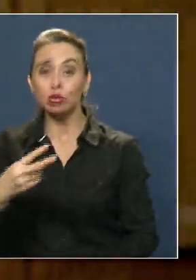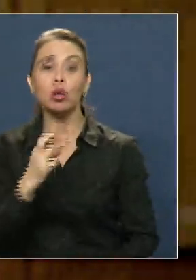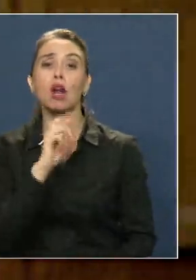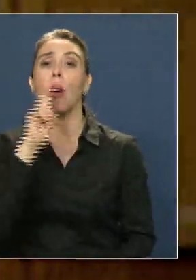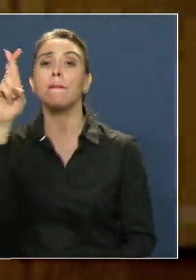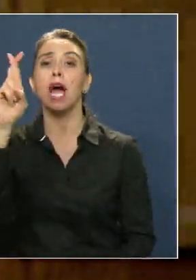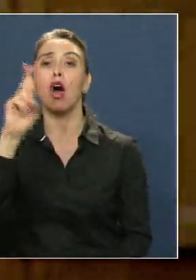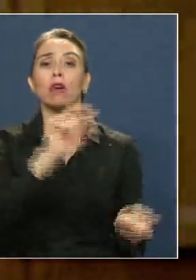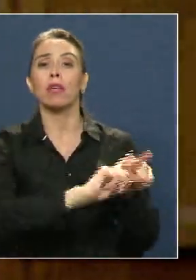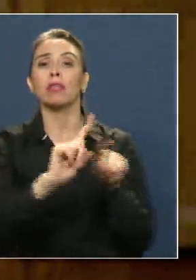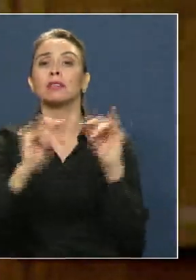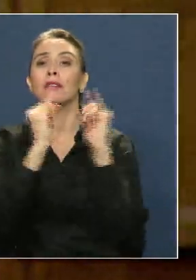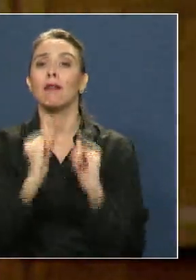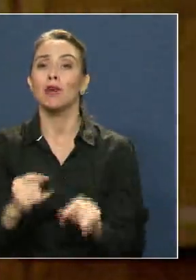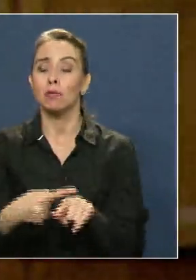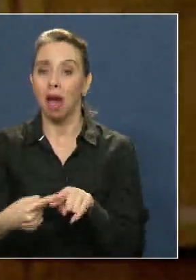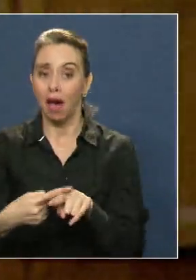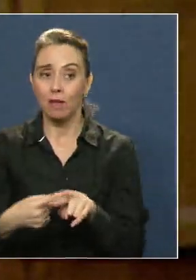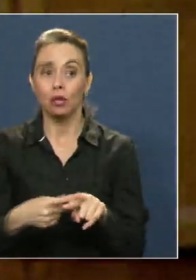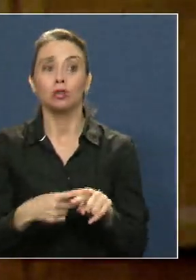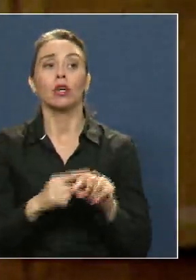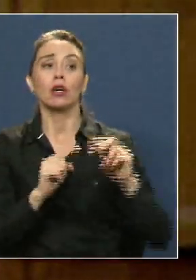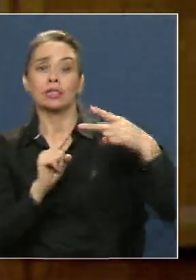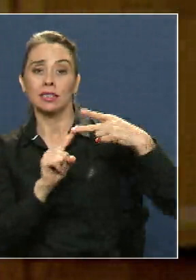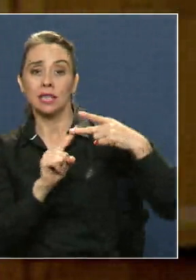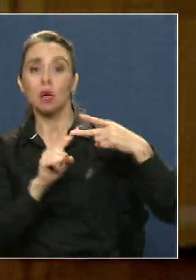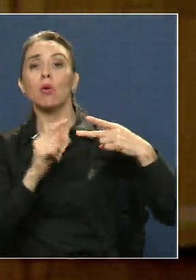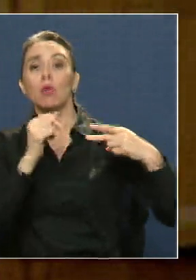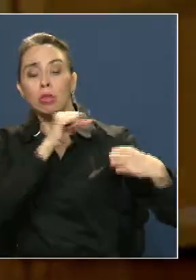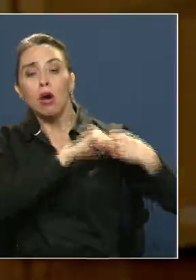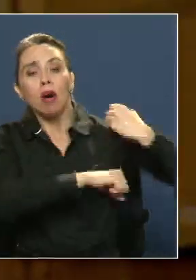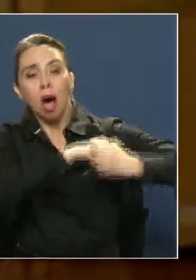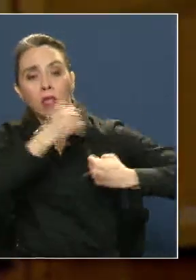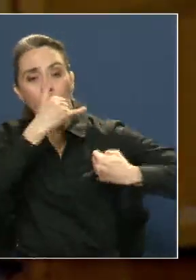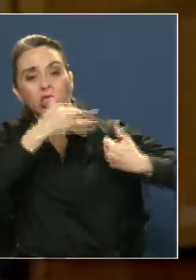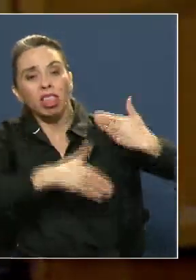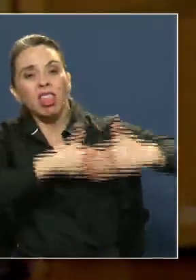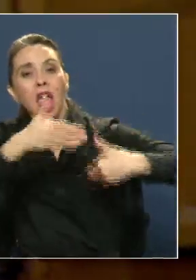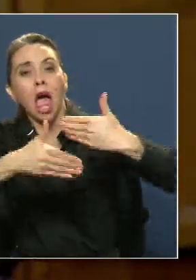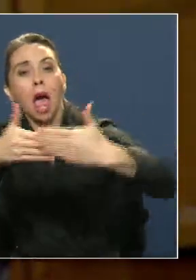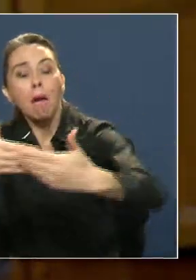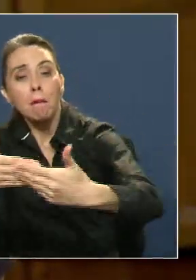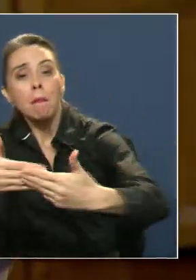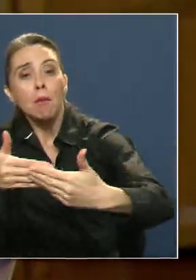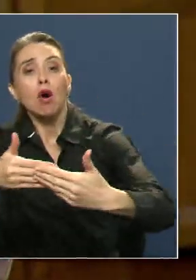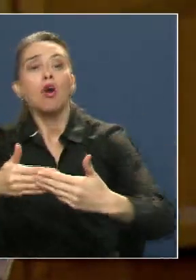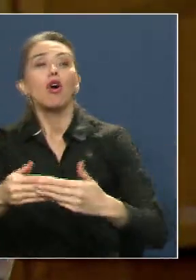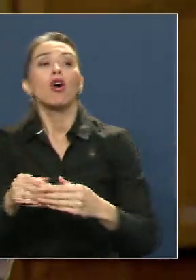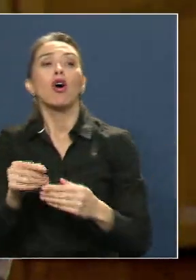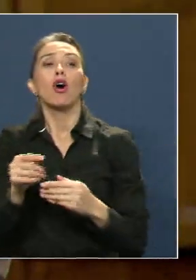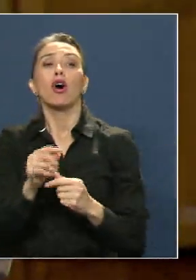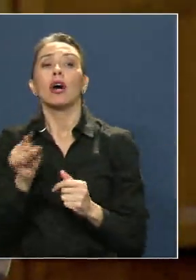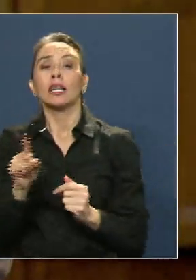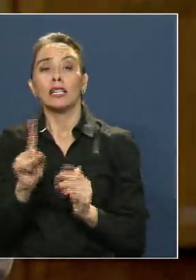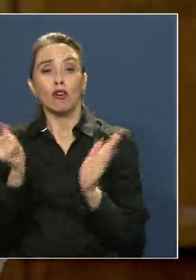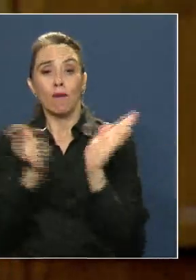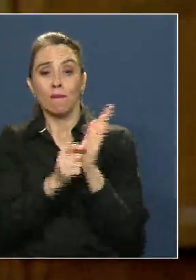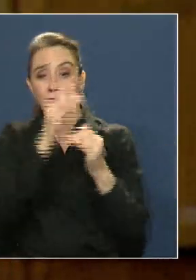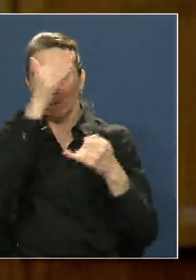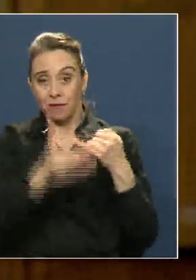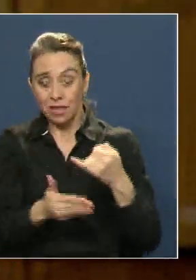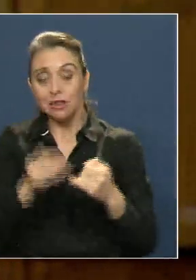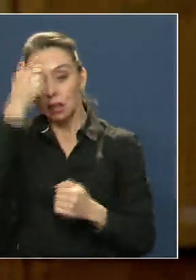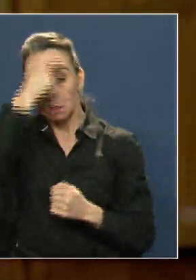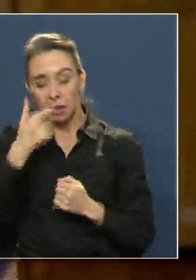lugar, pasa el tiempo. Y es por eso mismo que la imprescriptibilidad, dado el caso, lo que la persona se demora